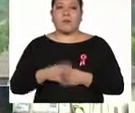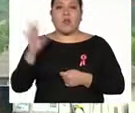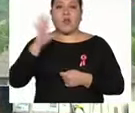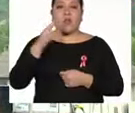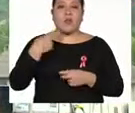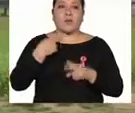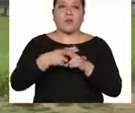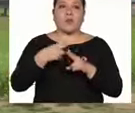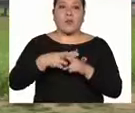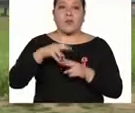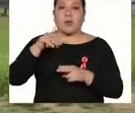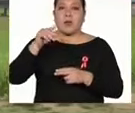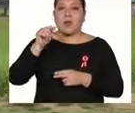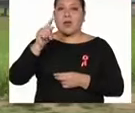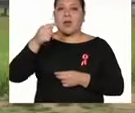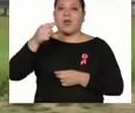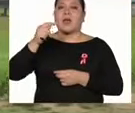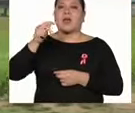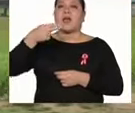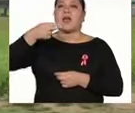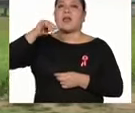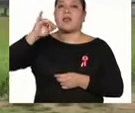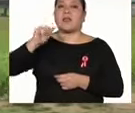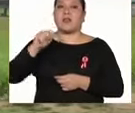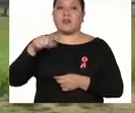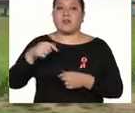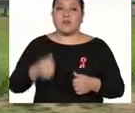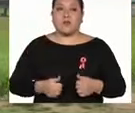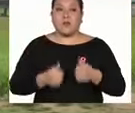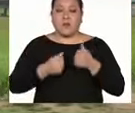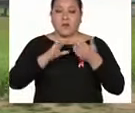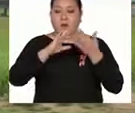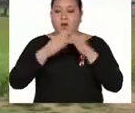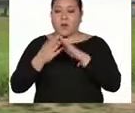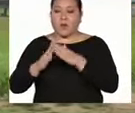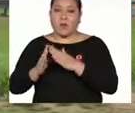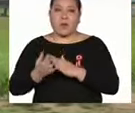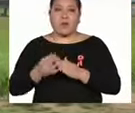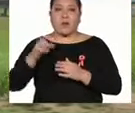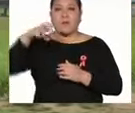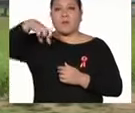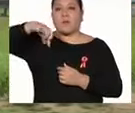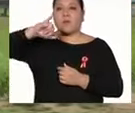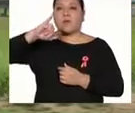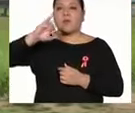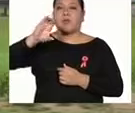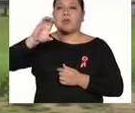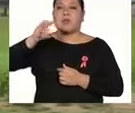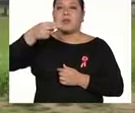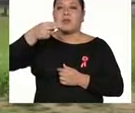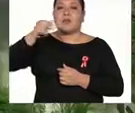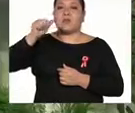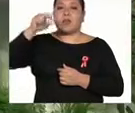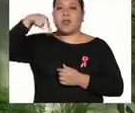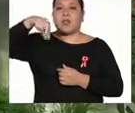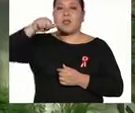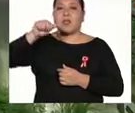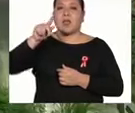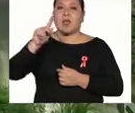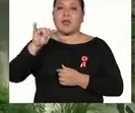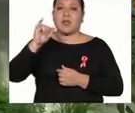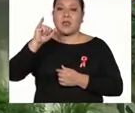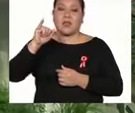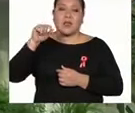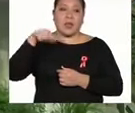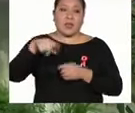Hola, me llamo Katia Casancho García. Vivo en la comunidad de Impiteto Cascada, de Pichanaki, Junín, Perú.